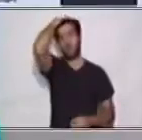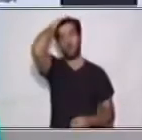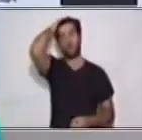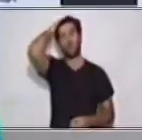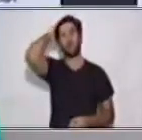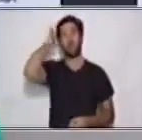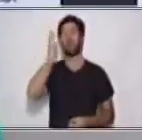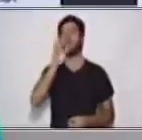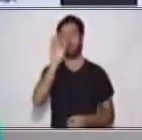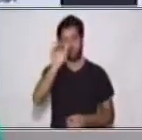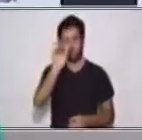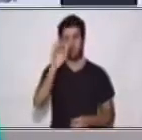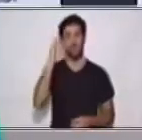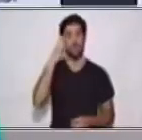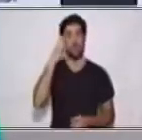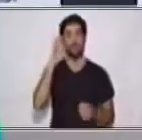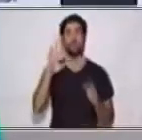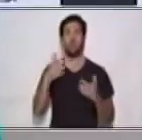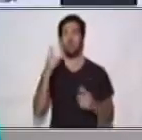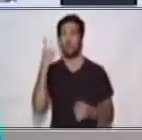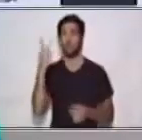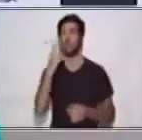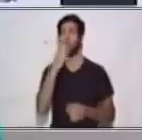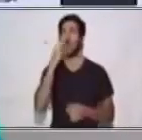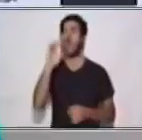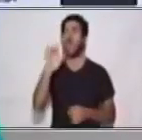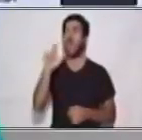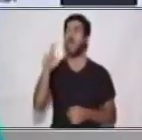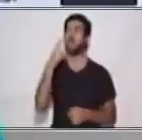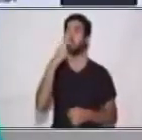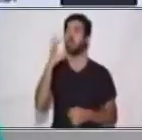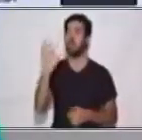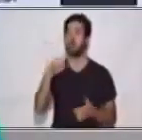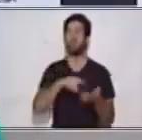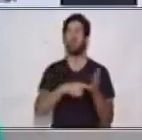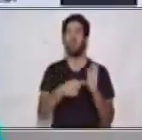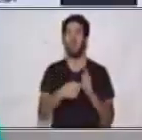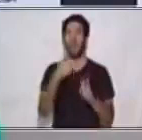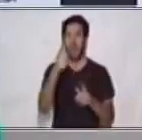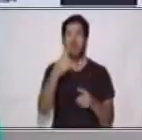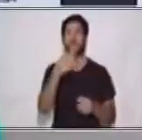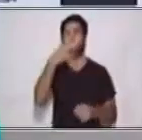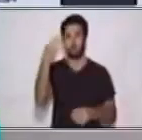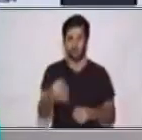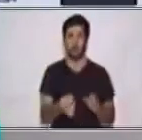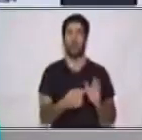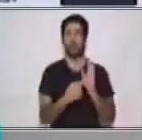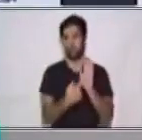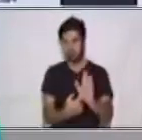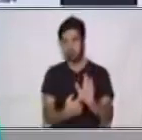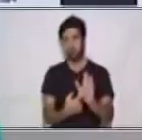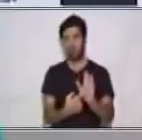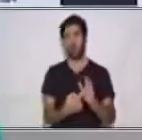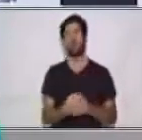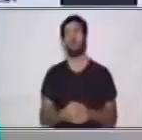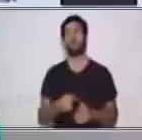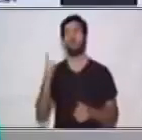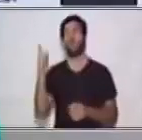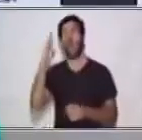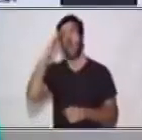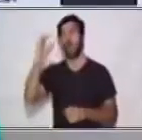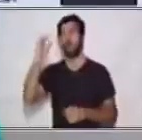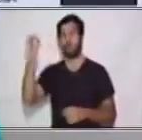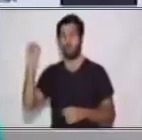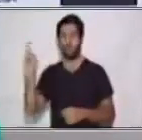Recuerda, un hecho es algo que se puede establecer si es verdadero o falso, mientras que una opinión es un pensamiento propio